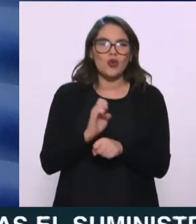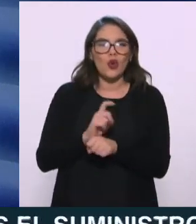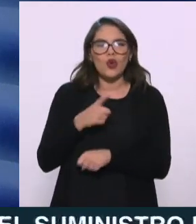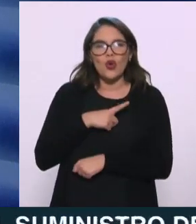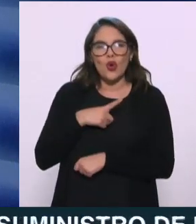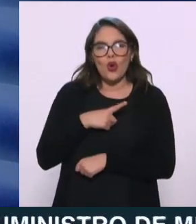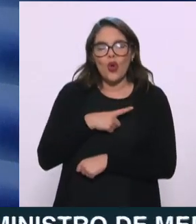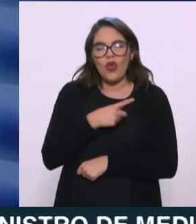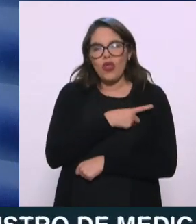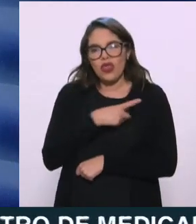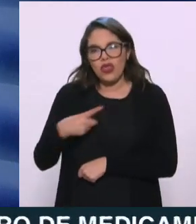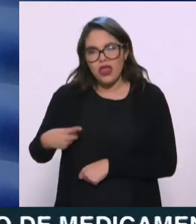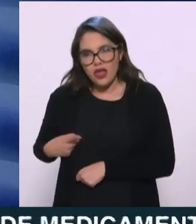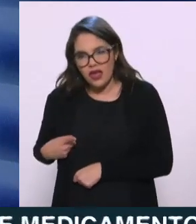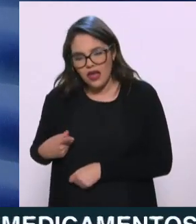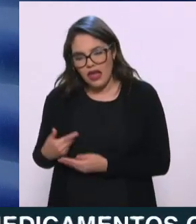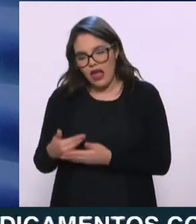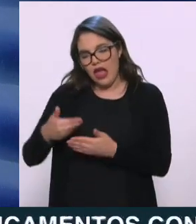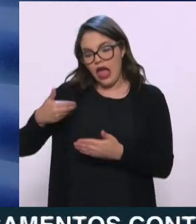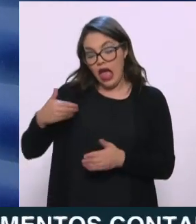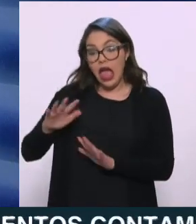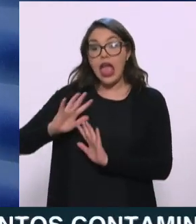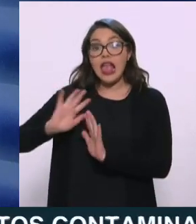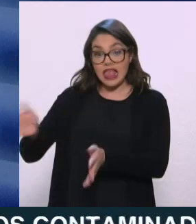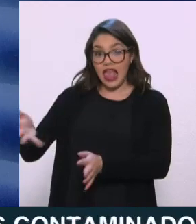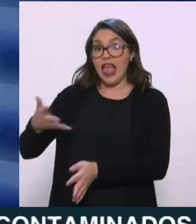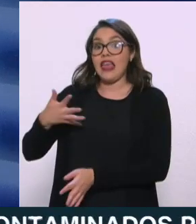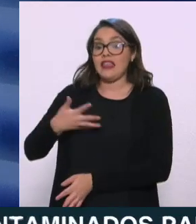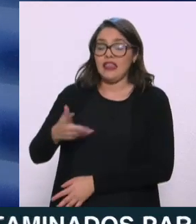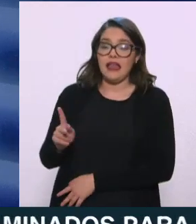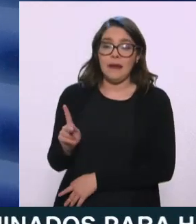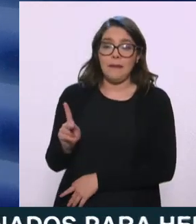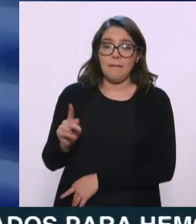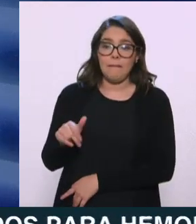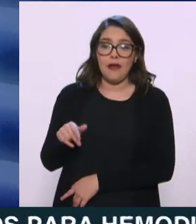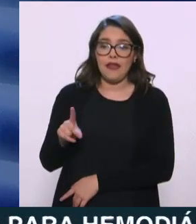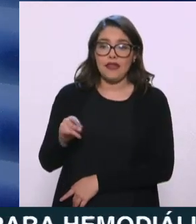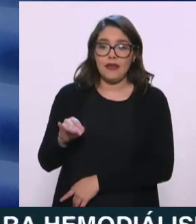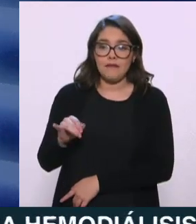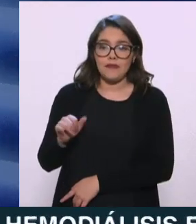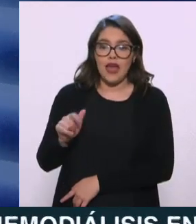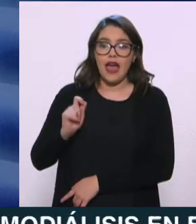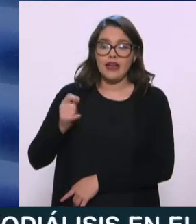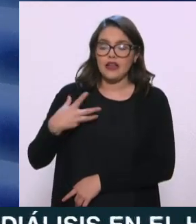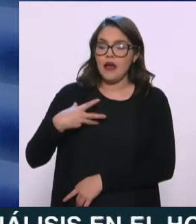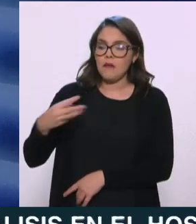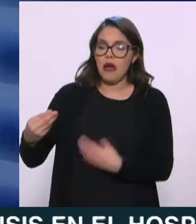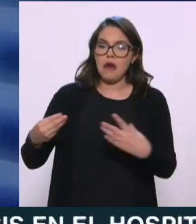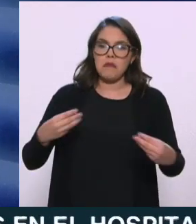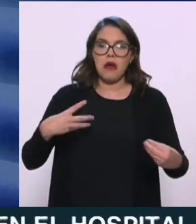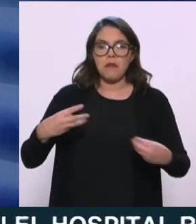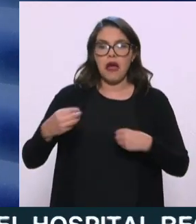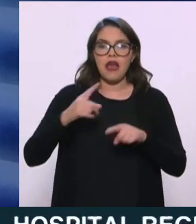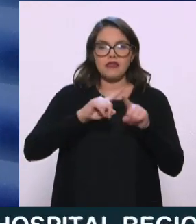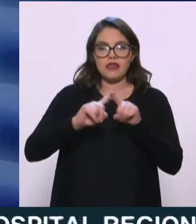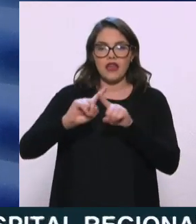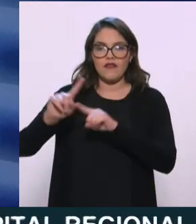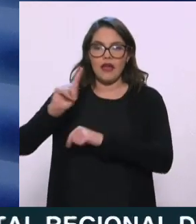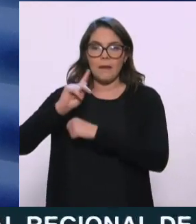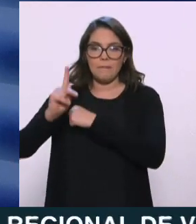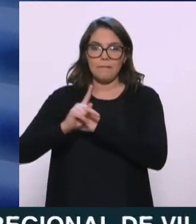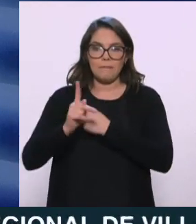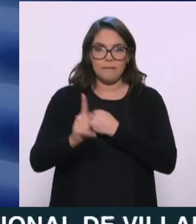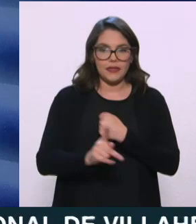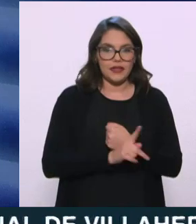¿no? Ya estamos dentro de una fase de pandemia y creo que un punto importante que habla el doctor Tedros es, en la parte de